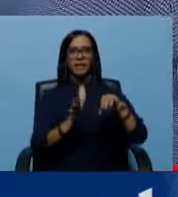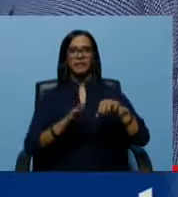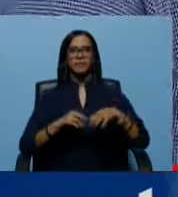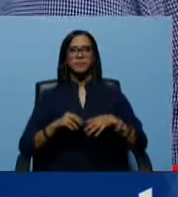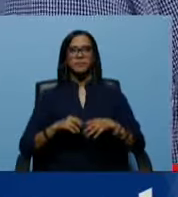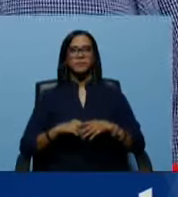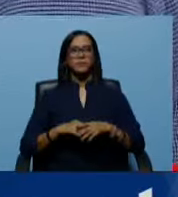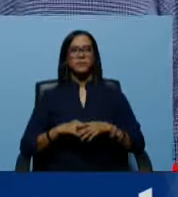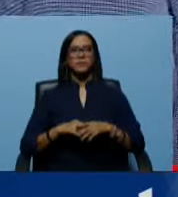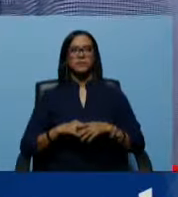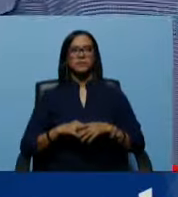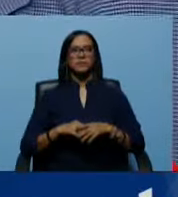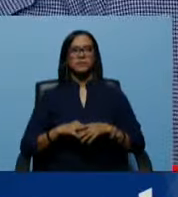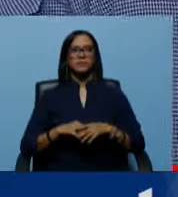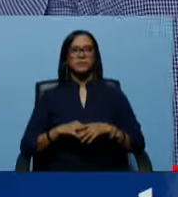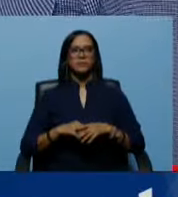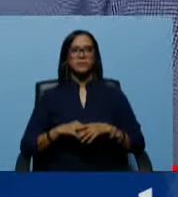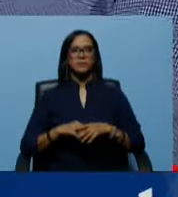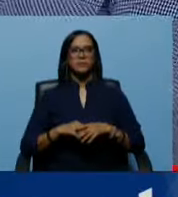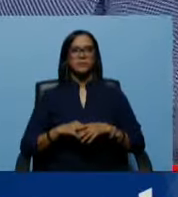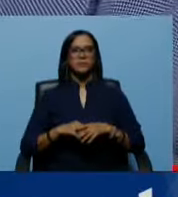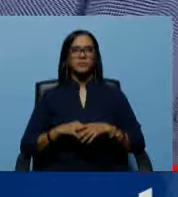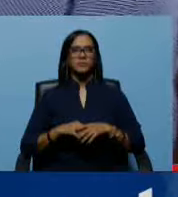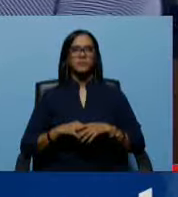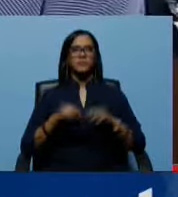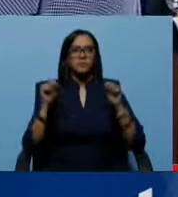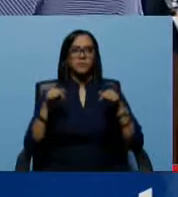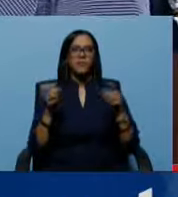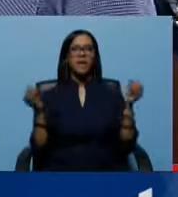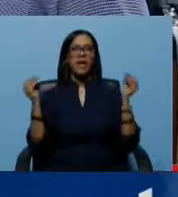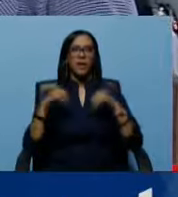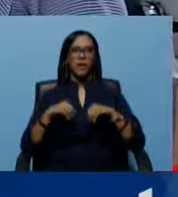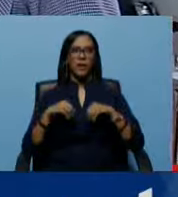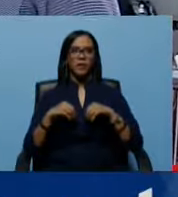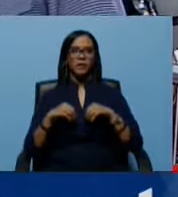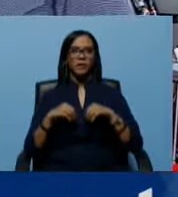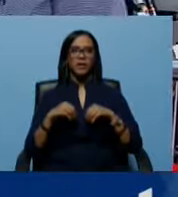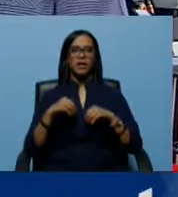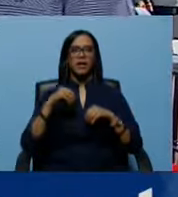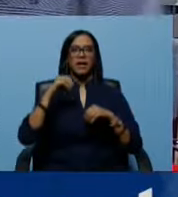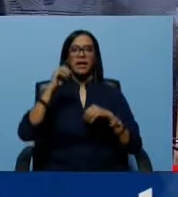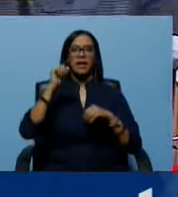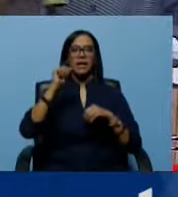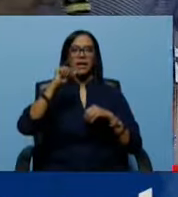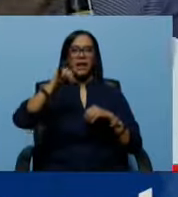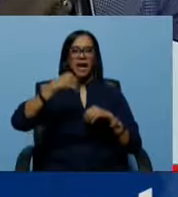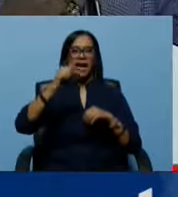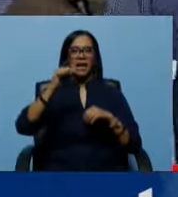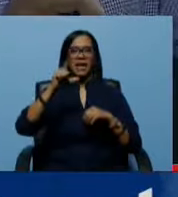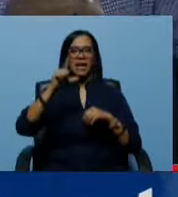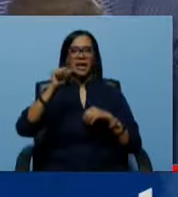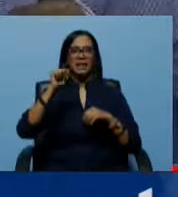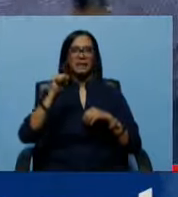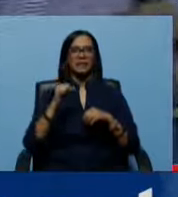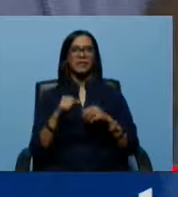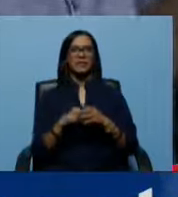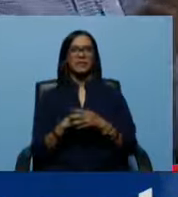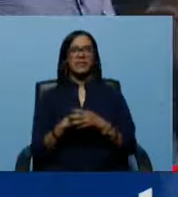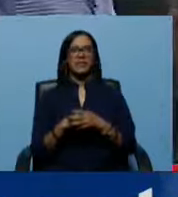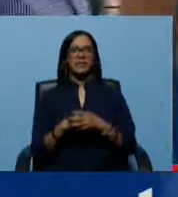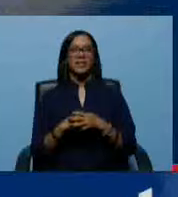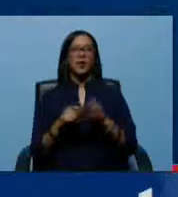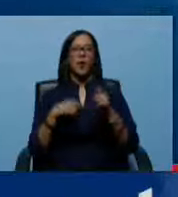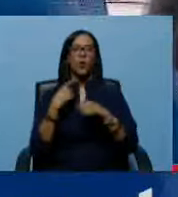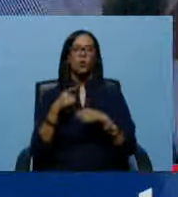Esto es de acuerdo al halal, Correcto. Bueno, ahora vámonos por acá porque dejamos a